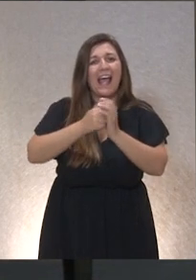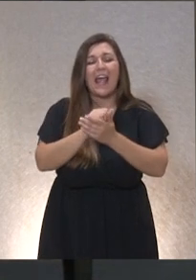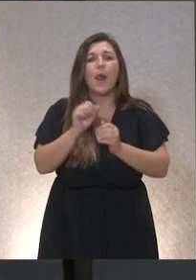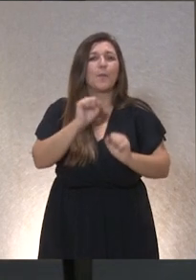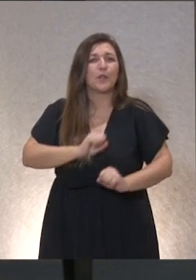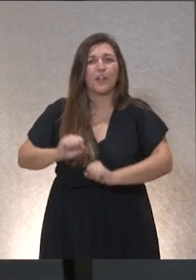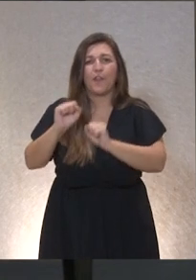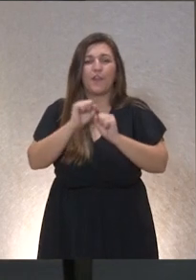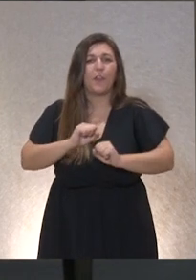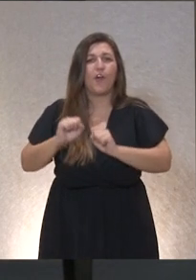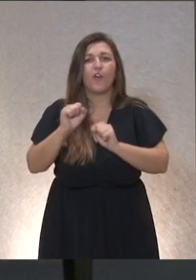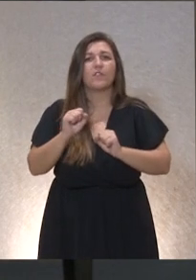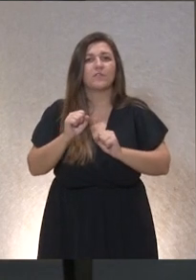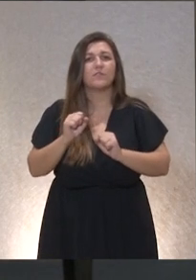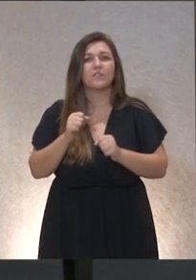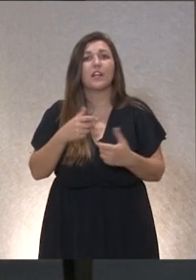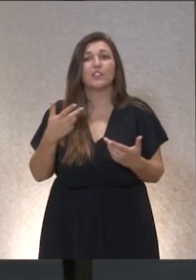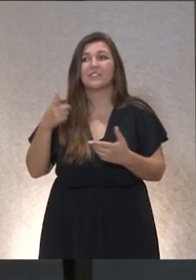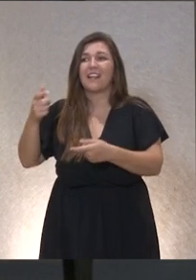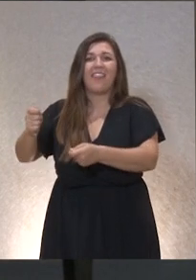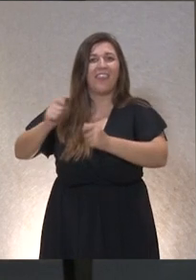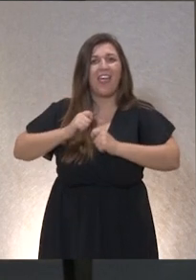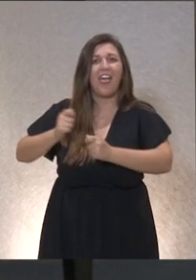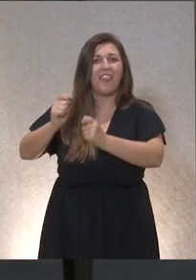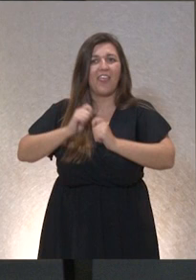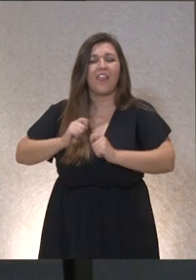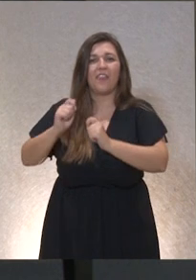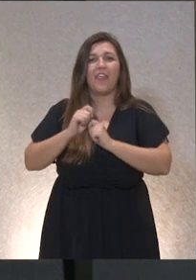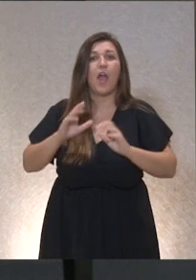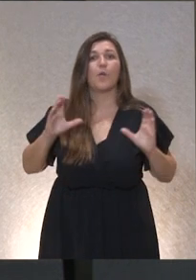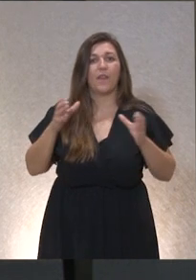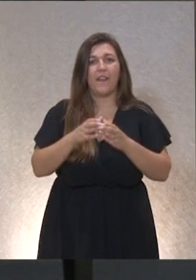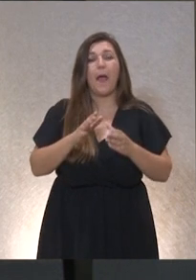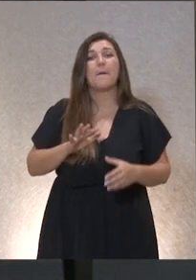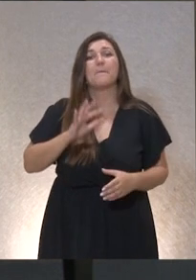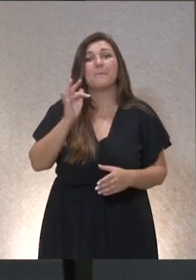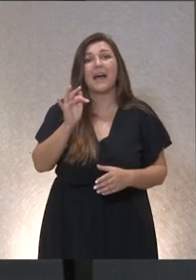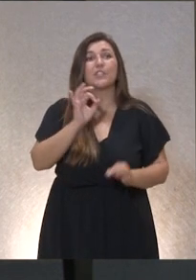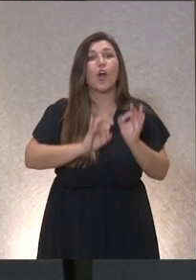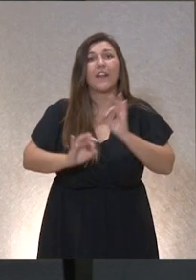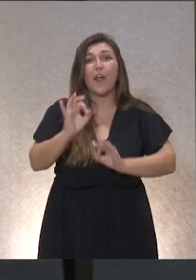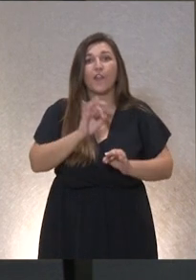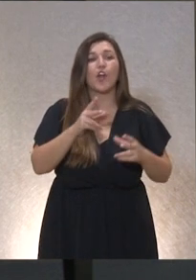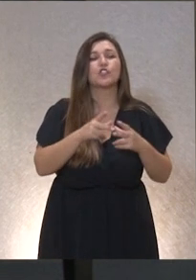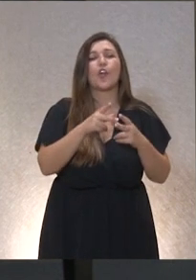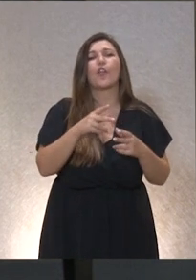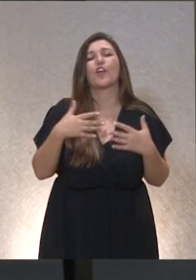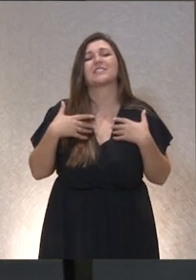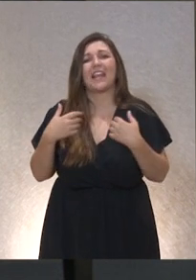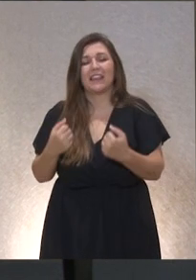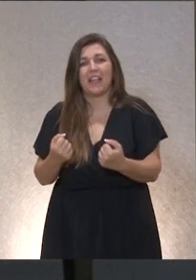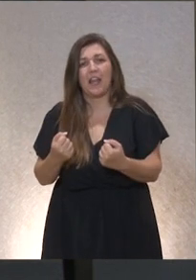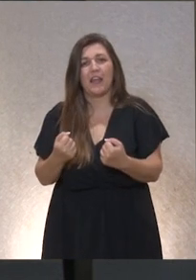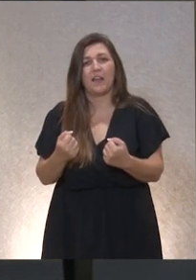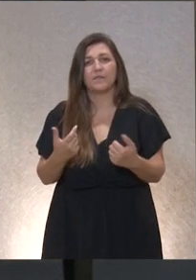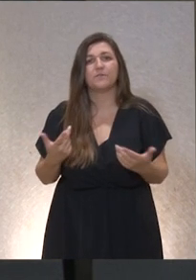importante contar o es muy importante contar con el apoyo de la comunidad era muy importante también la coordinación sociosanitaria sigue siendo En aquel momento también